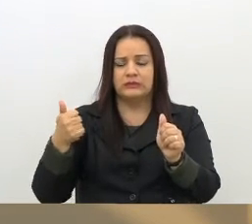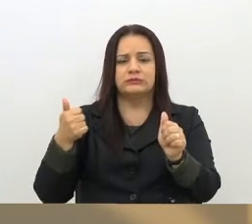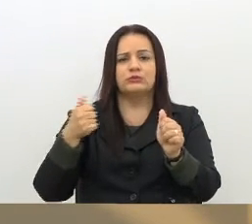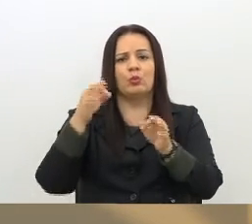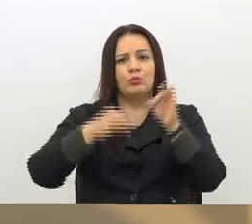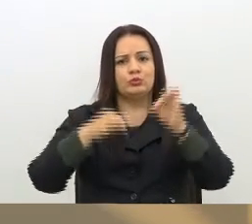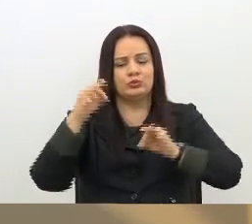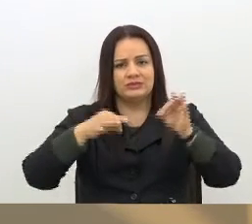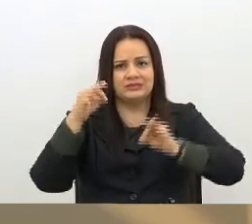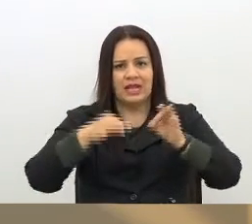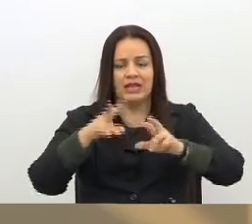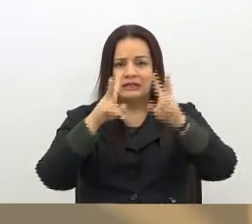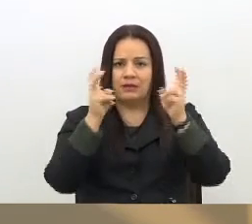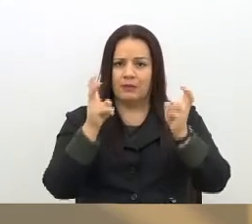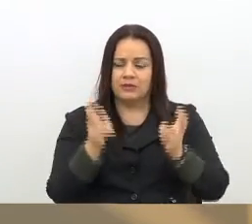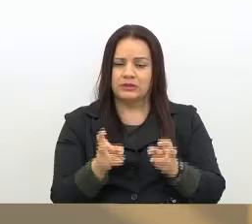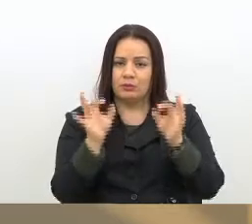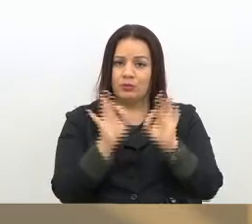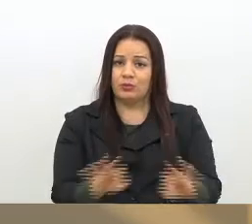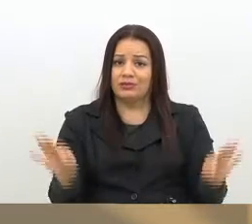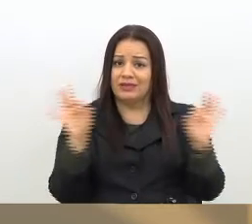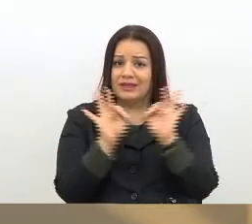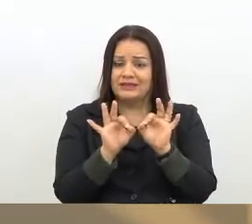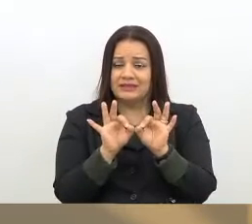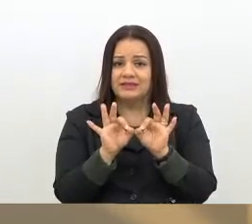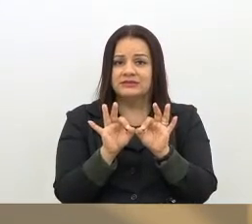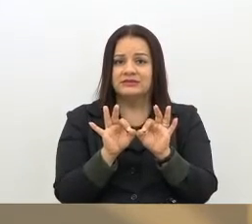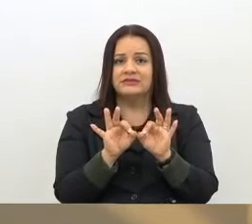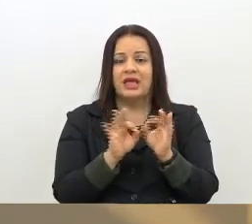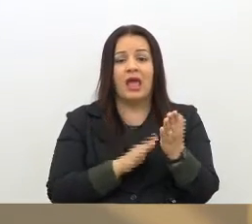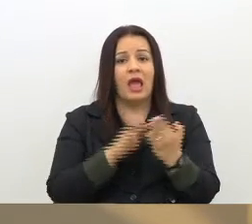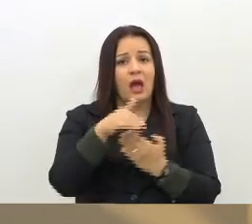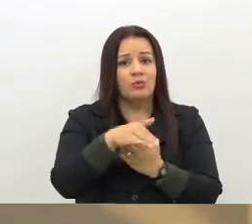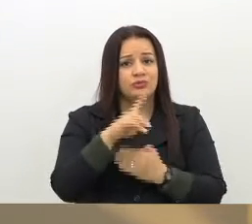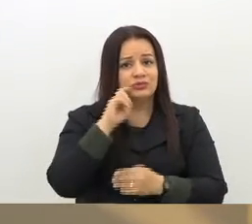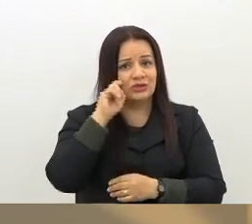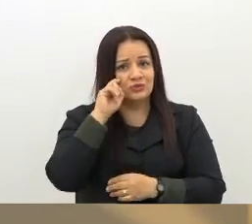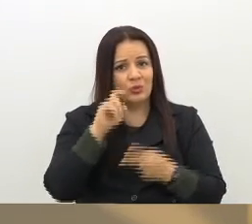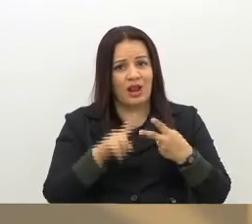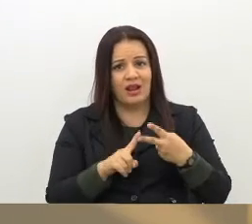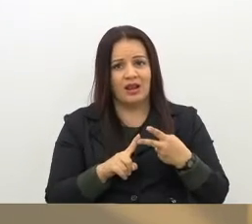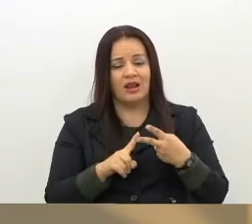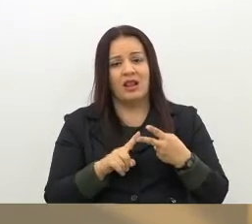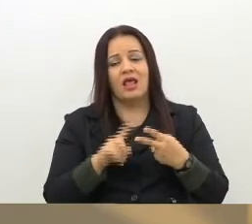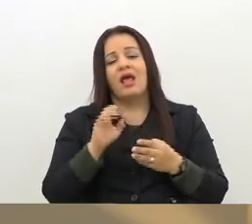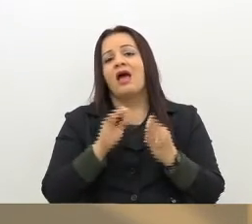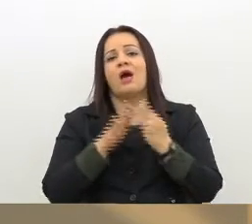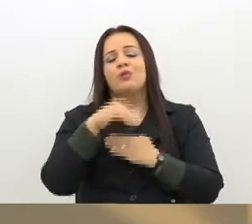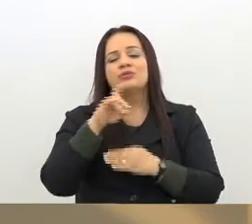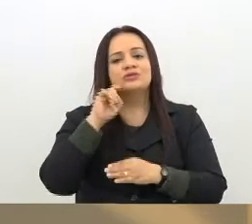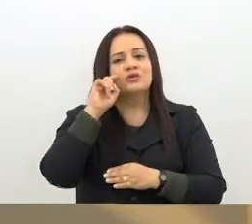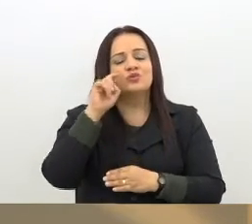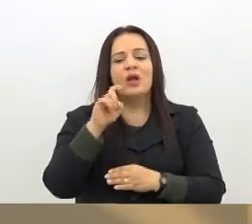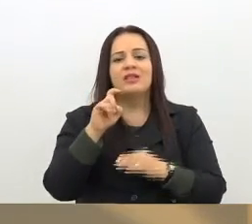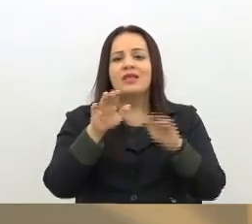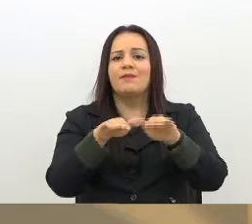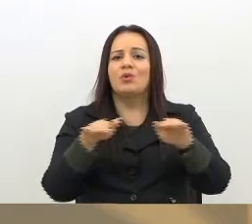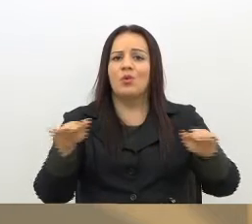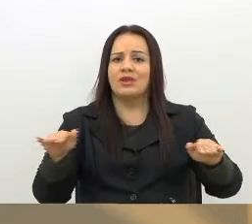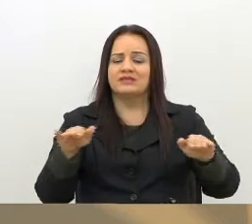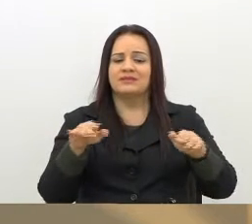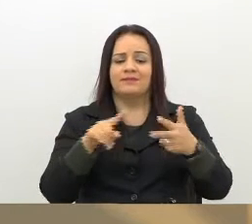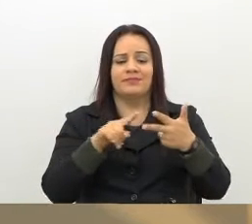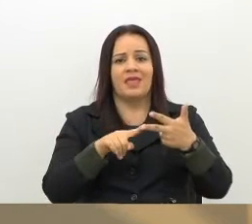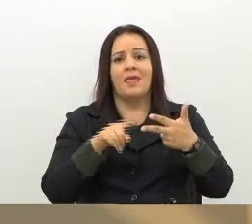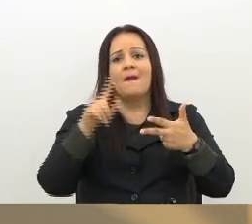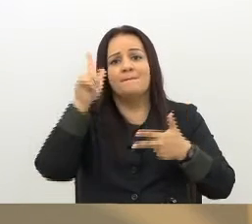muy importantes: abuso sexual de menores, pensiones